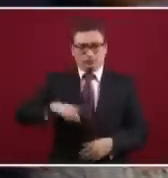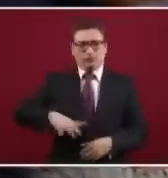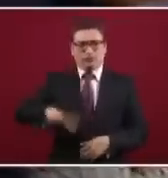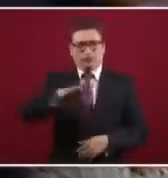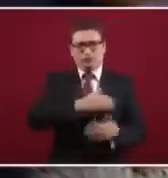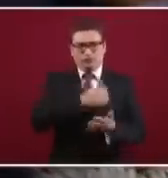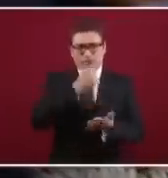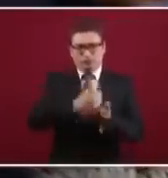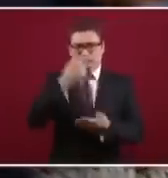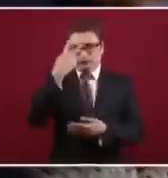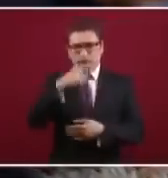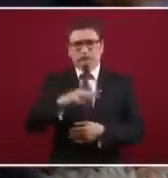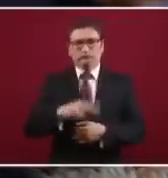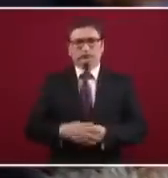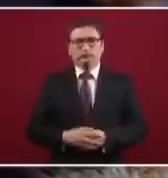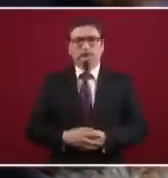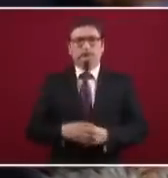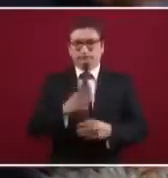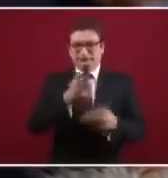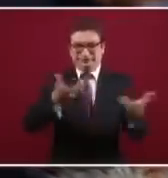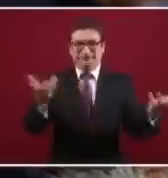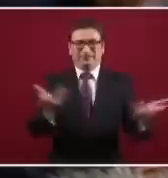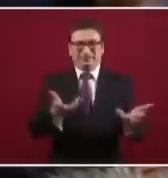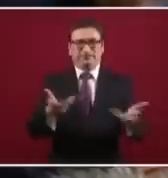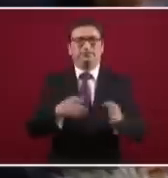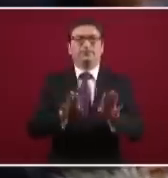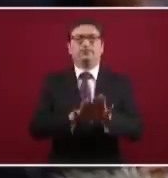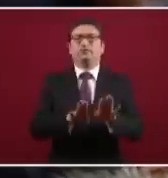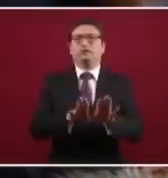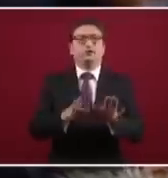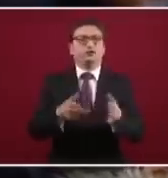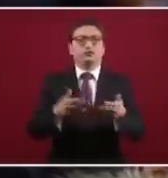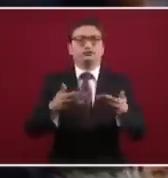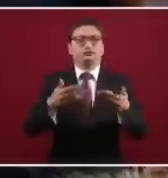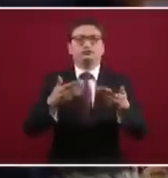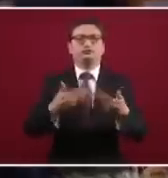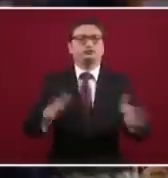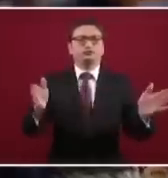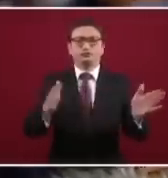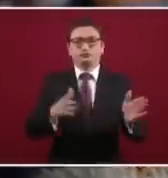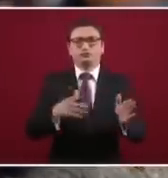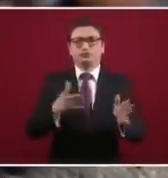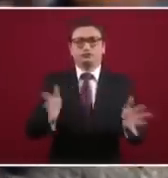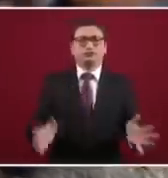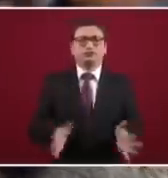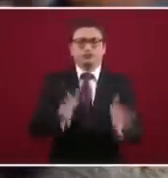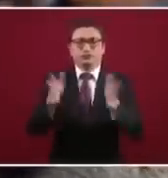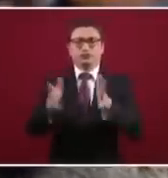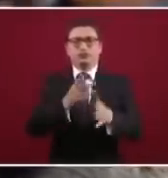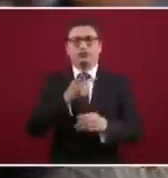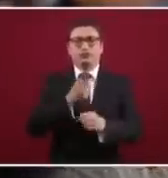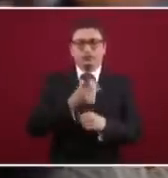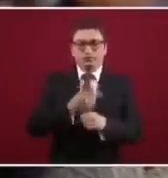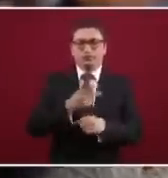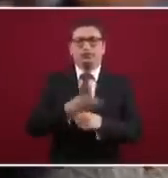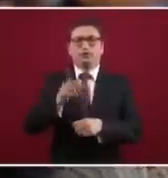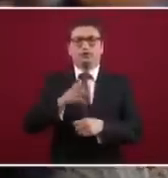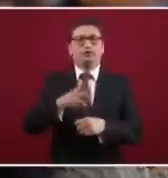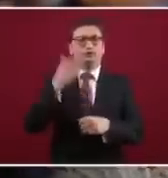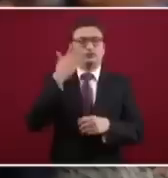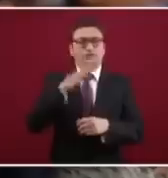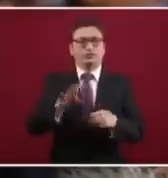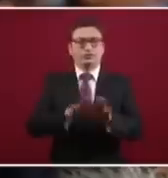México. Por esas acciones como la apertura e impulso de la mayoría de las preparatorias del Instituto de Educación